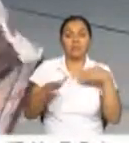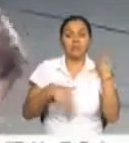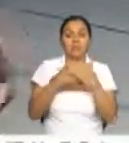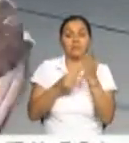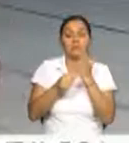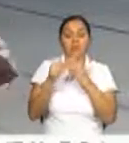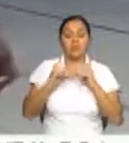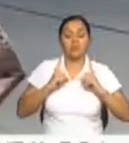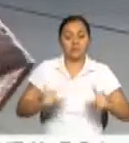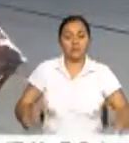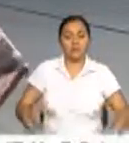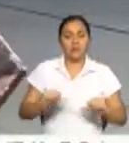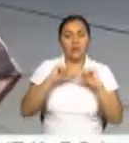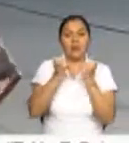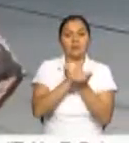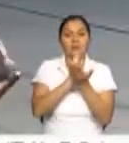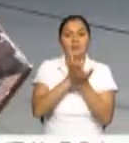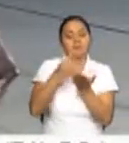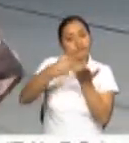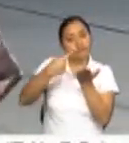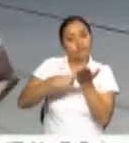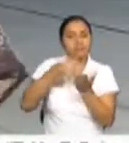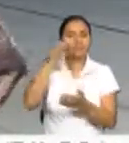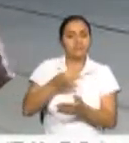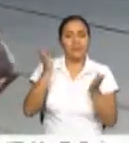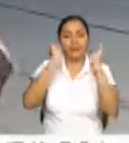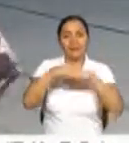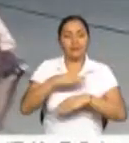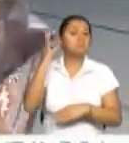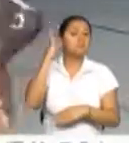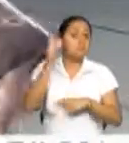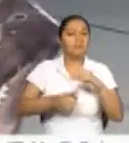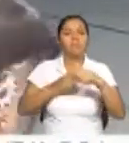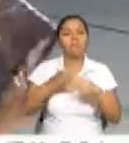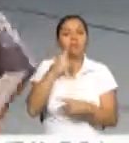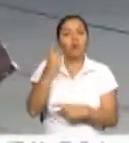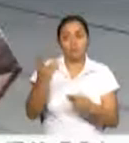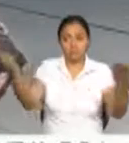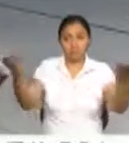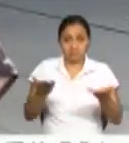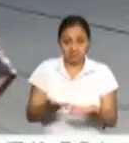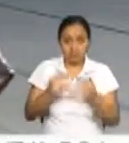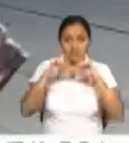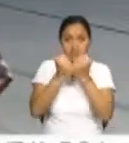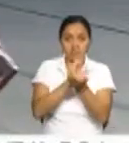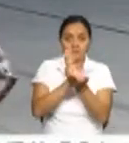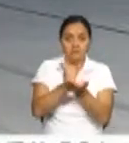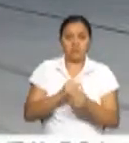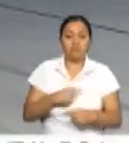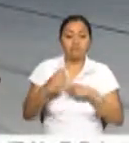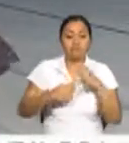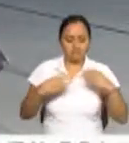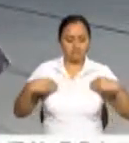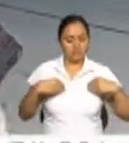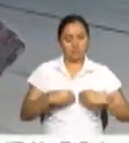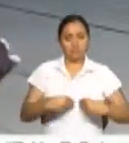y de la Asamblea Nacional realizarán exámenes gratuitos a las mujeres y hombres que se den cita al Parlamento ecuatoriano para examinarse